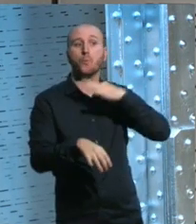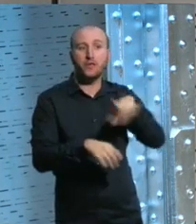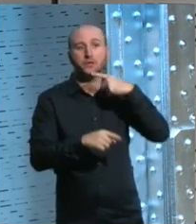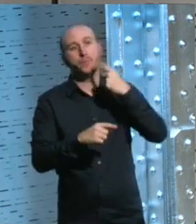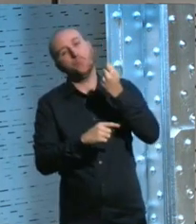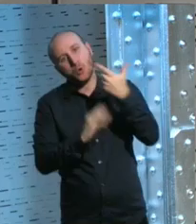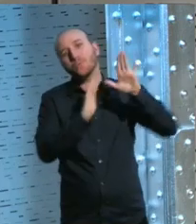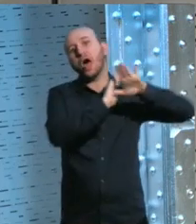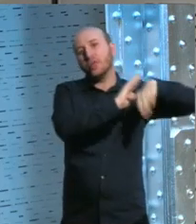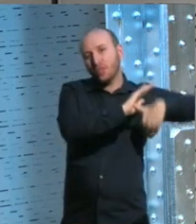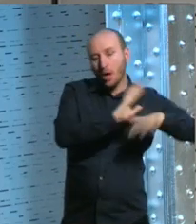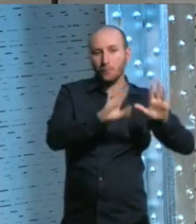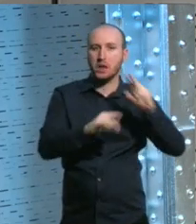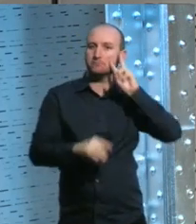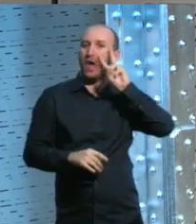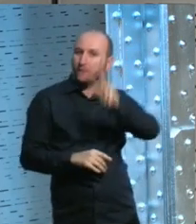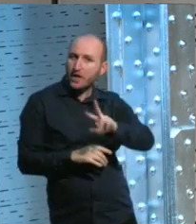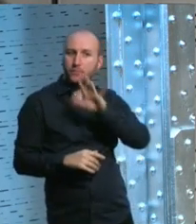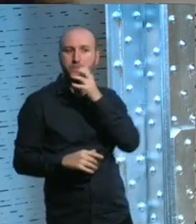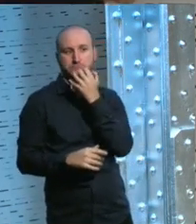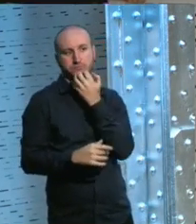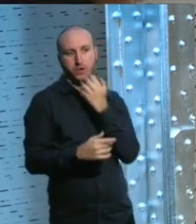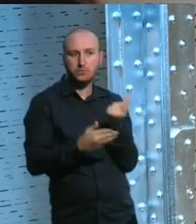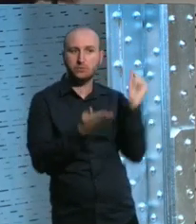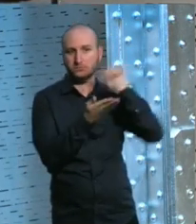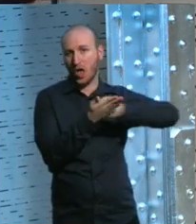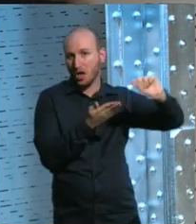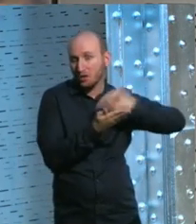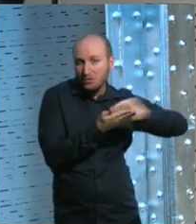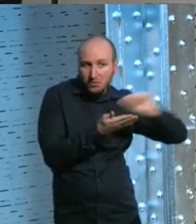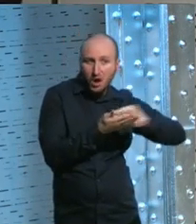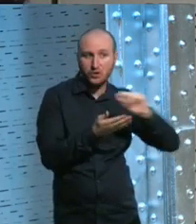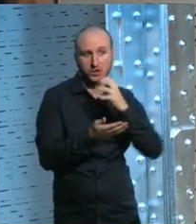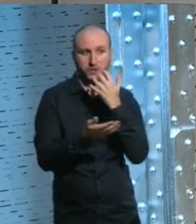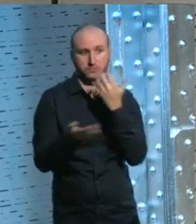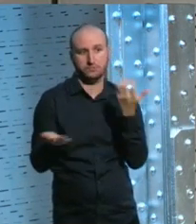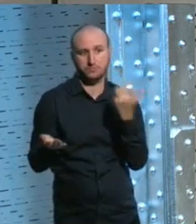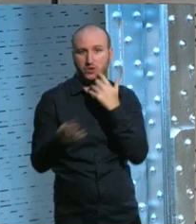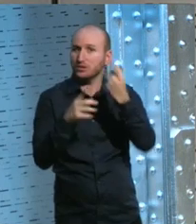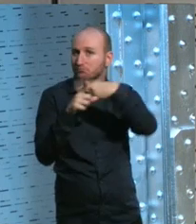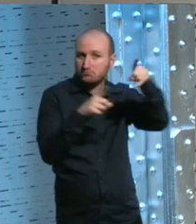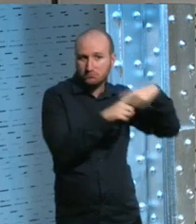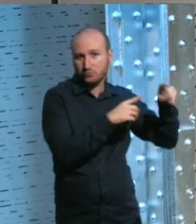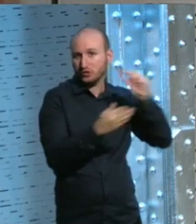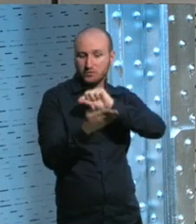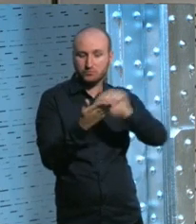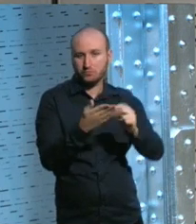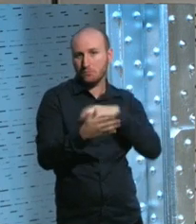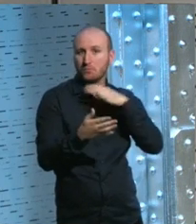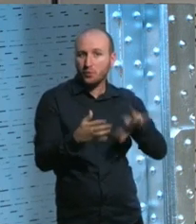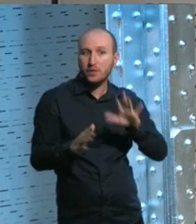pero las ves emerger con las notas de TechCrunch, de The Next Web, de todas esas cosas. Entonces